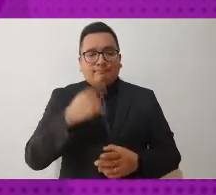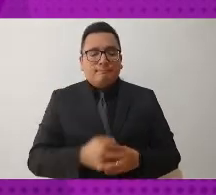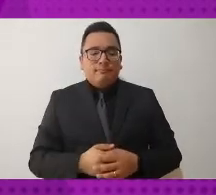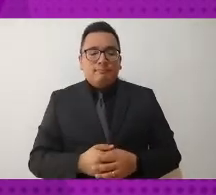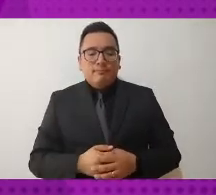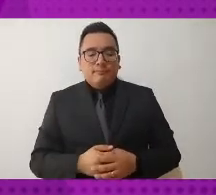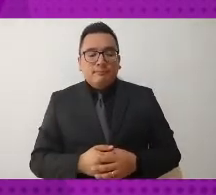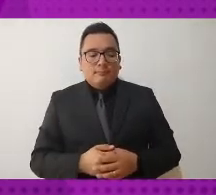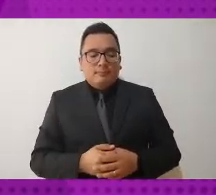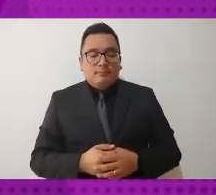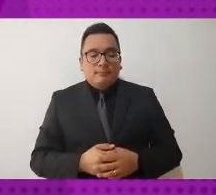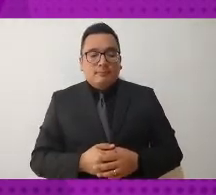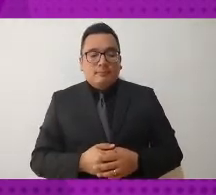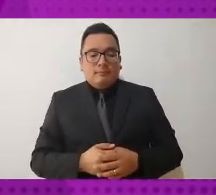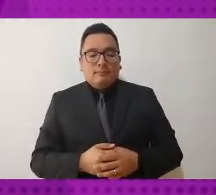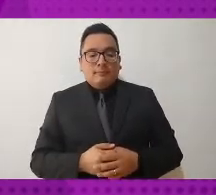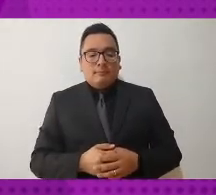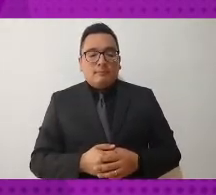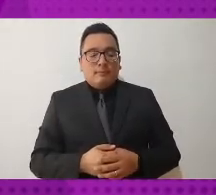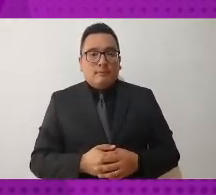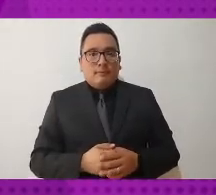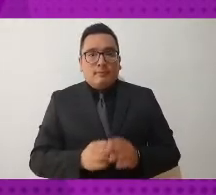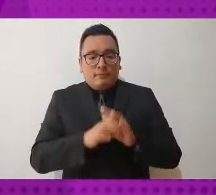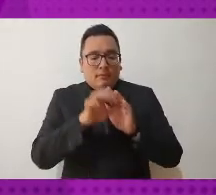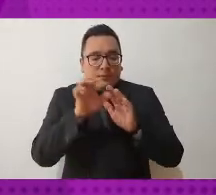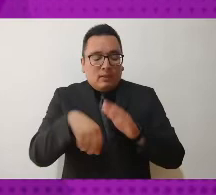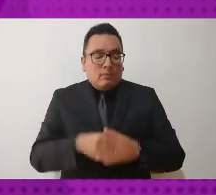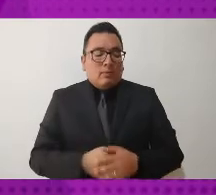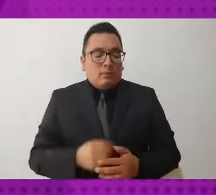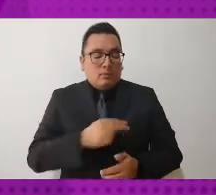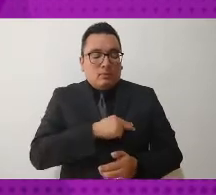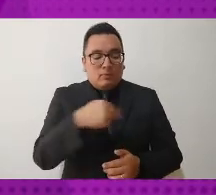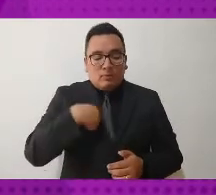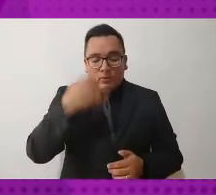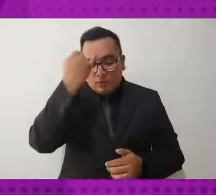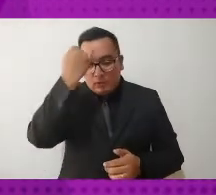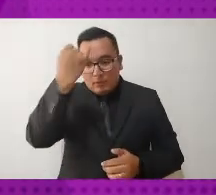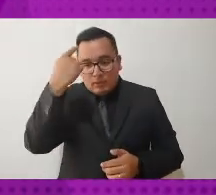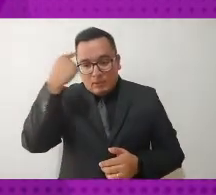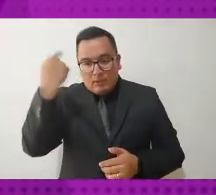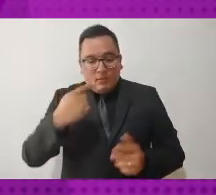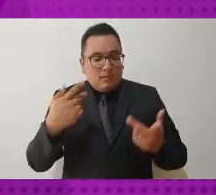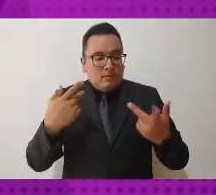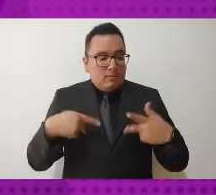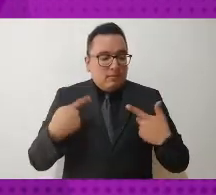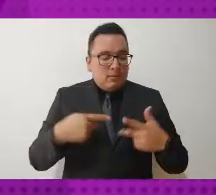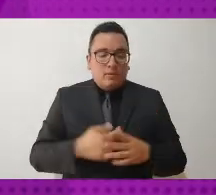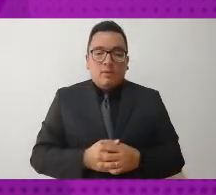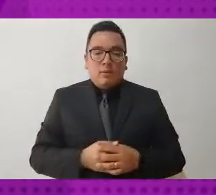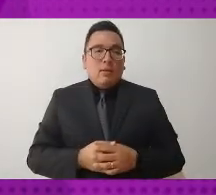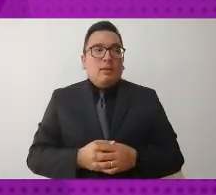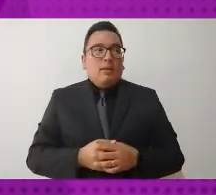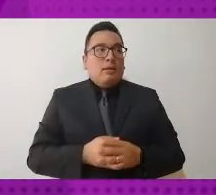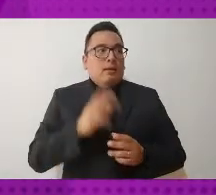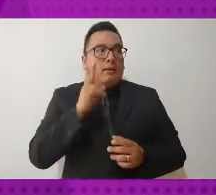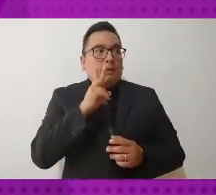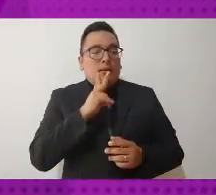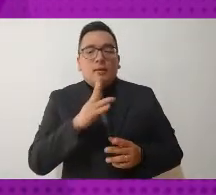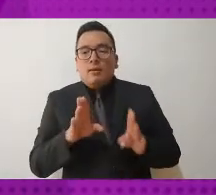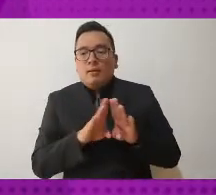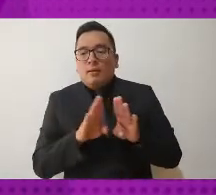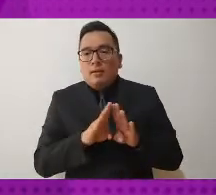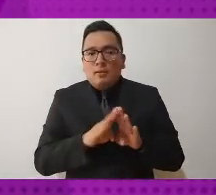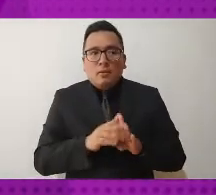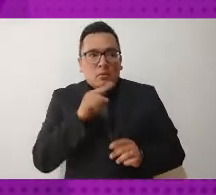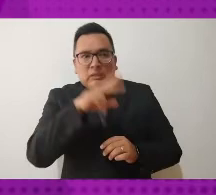las cosas que estamos viendo priorizar para que una persona si bien no no podemos pedir que Oye cómo nos